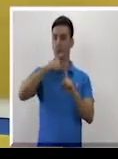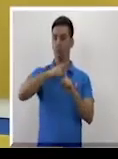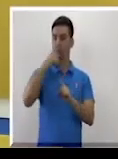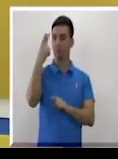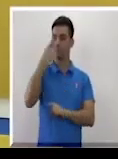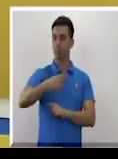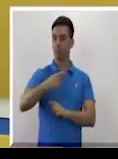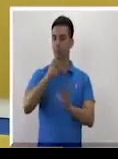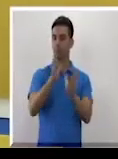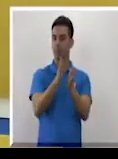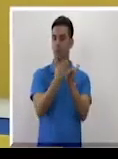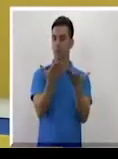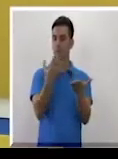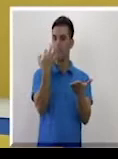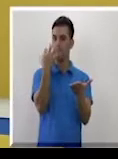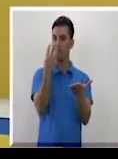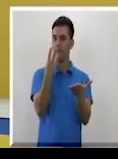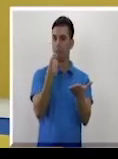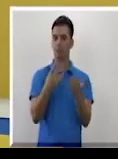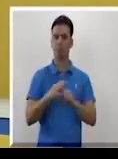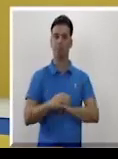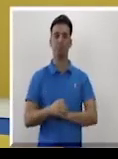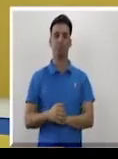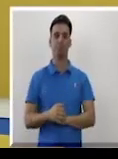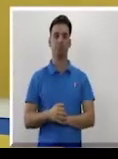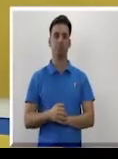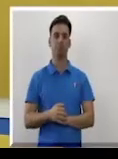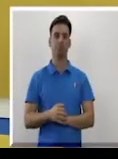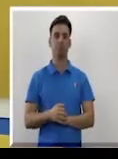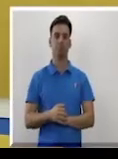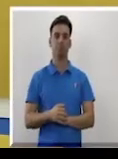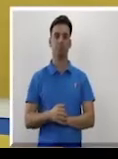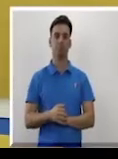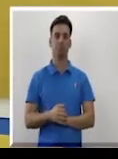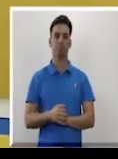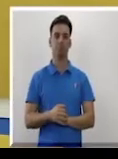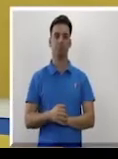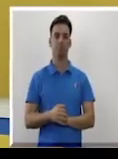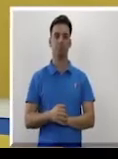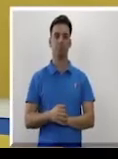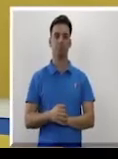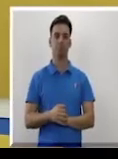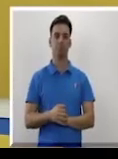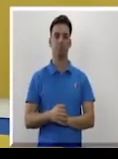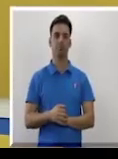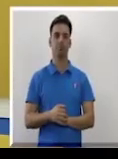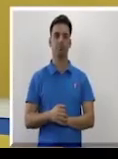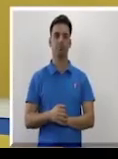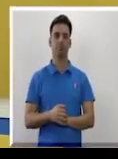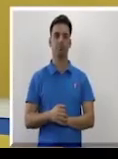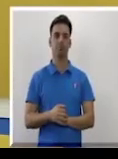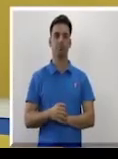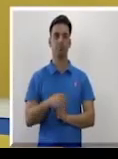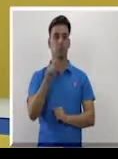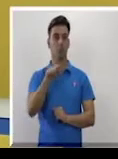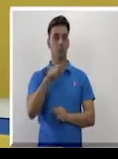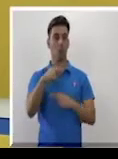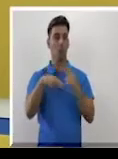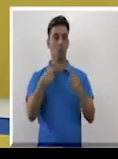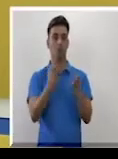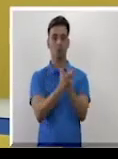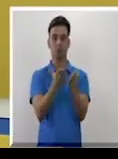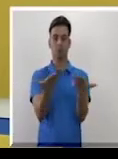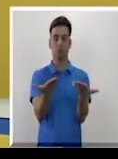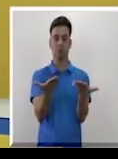y la página donde está. O sea, el número del ejercicio y la página donde está. Lo que vas a hacer es abrir